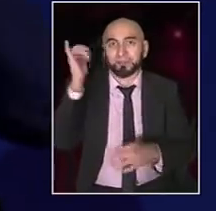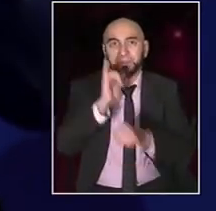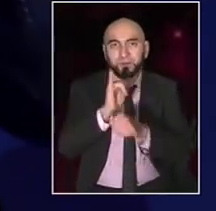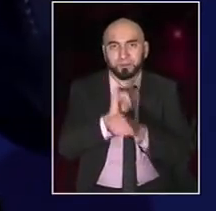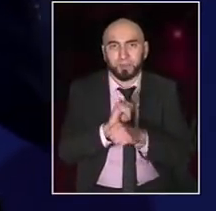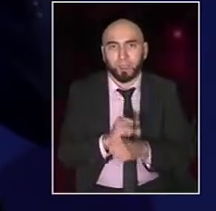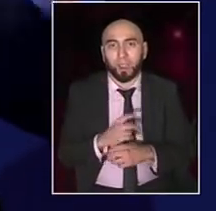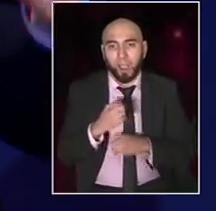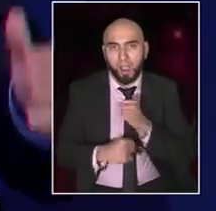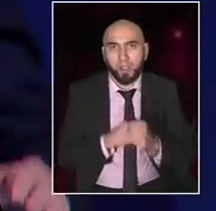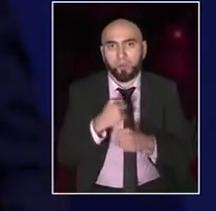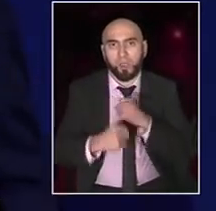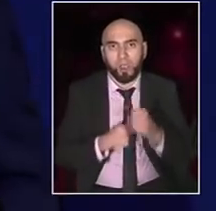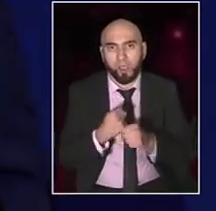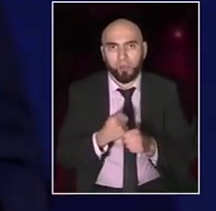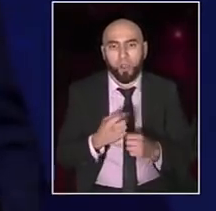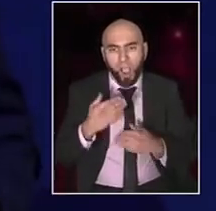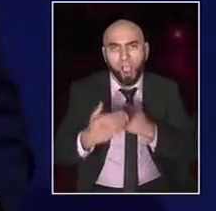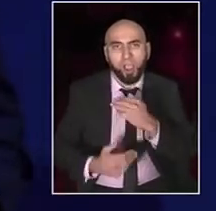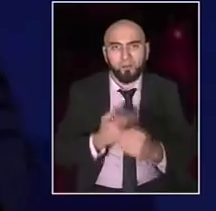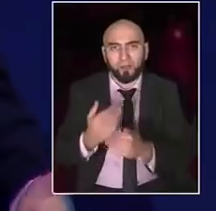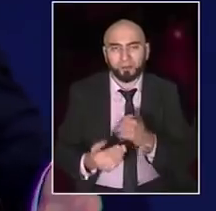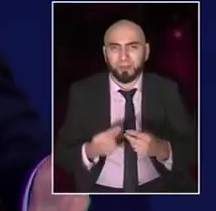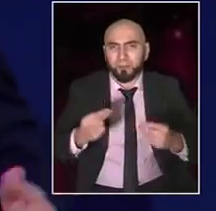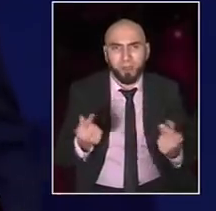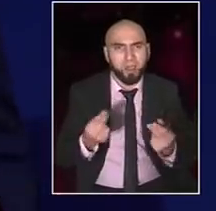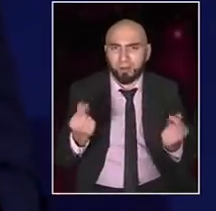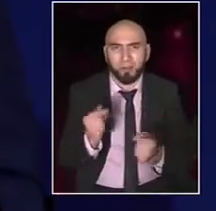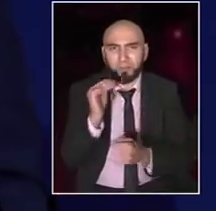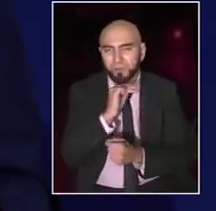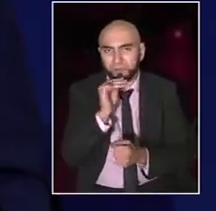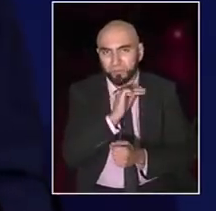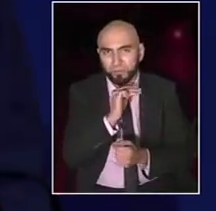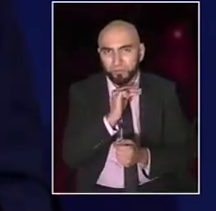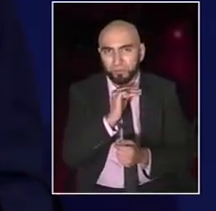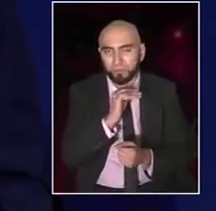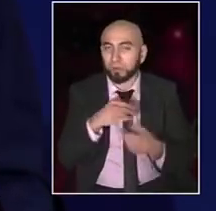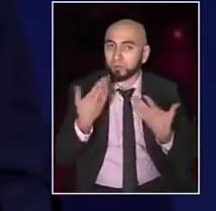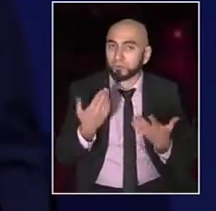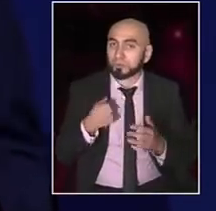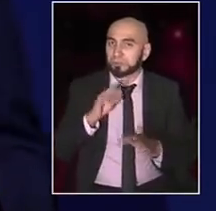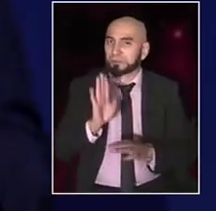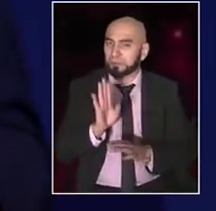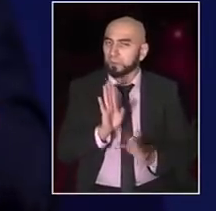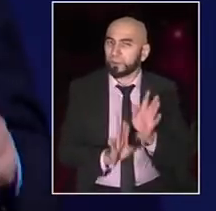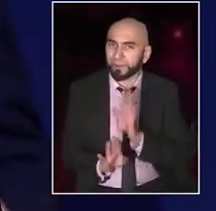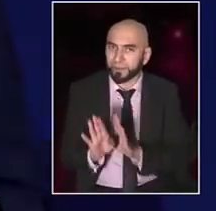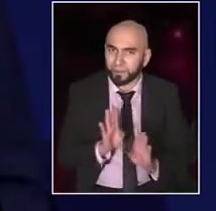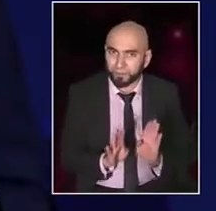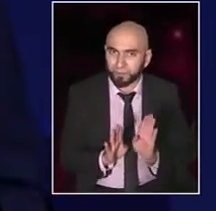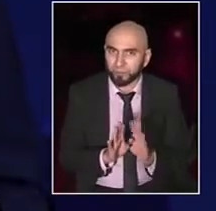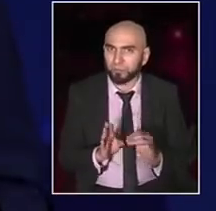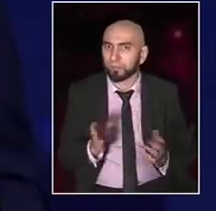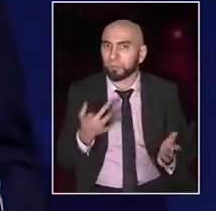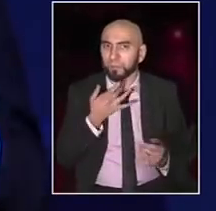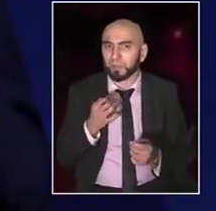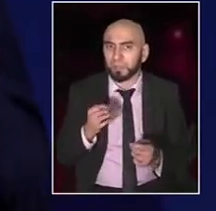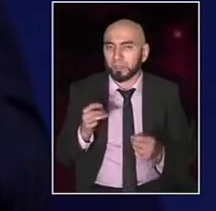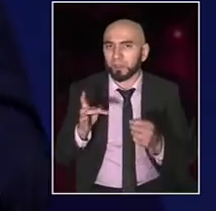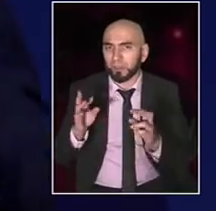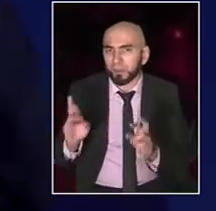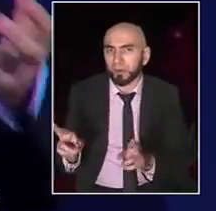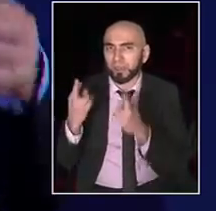cada año en 100 veces. Entonces, yo digo, también cuidado, porque el rescate del ser humano, el